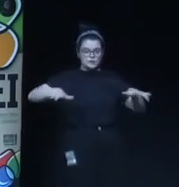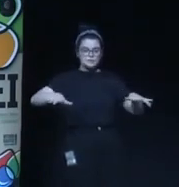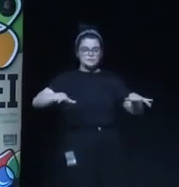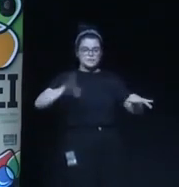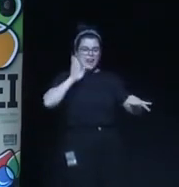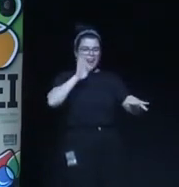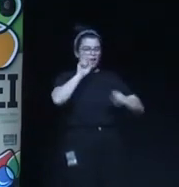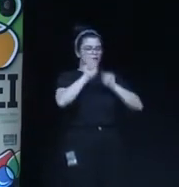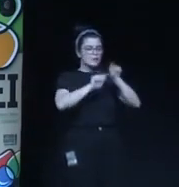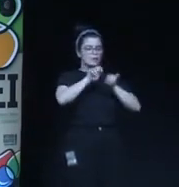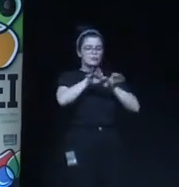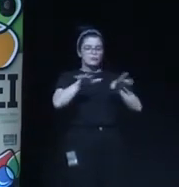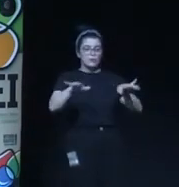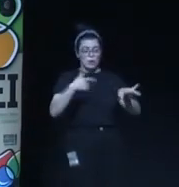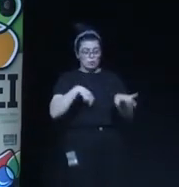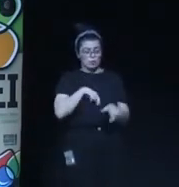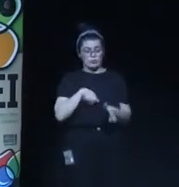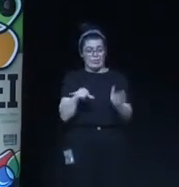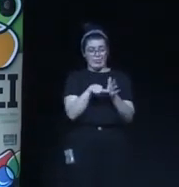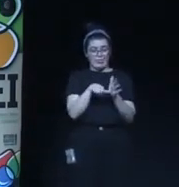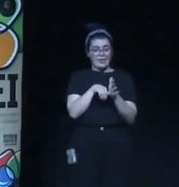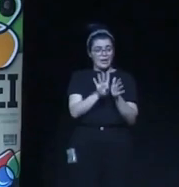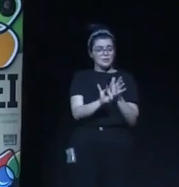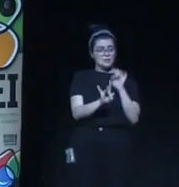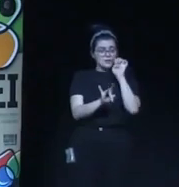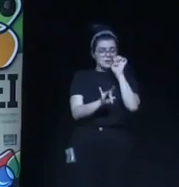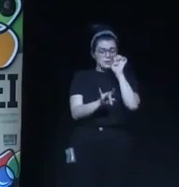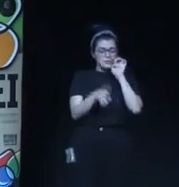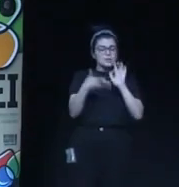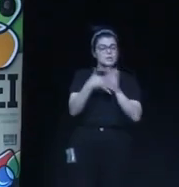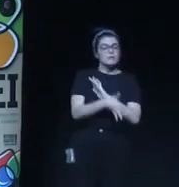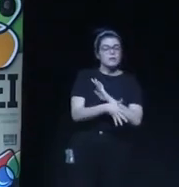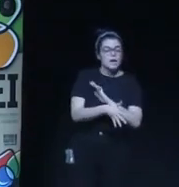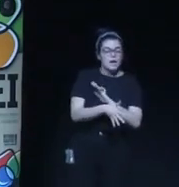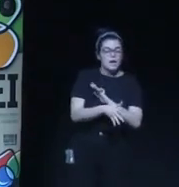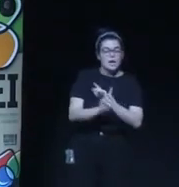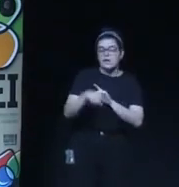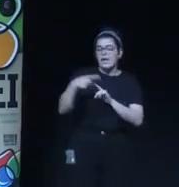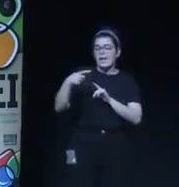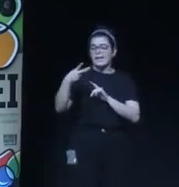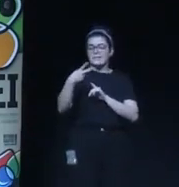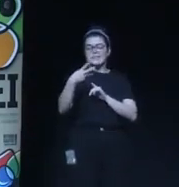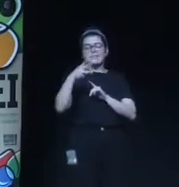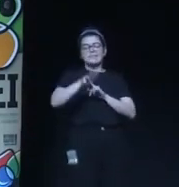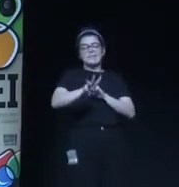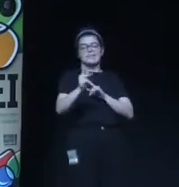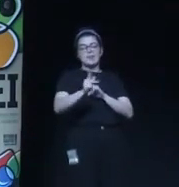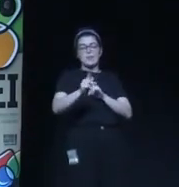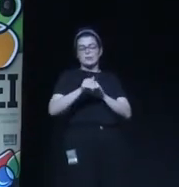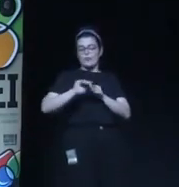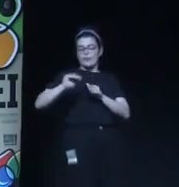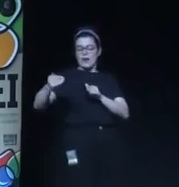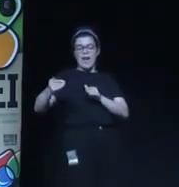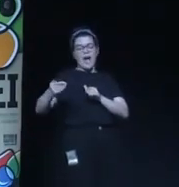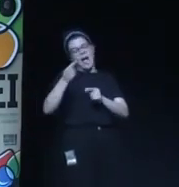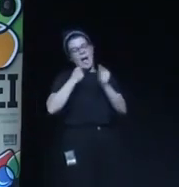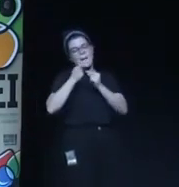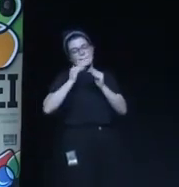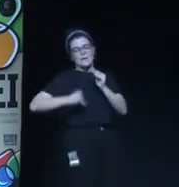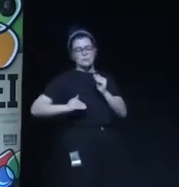nosotros la tenemos allí mismo, pero no quiere decir que los que viven a 3 kilómetros tengan menos, o a